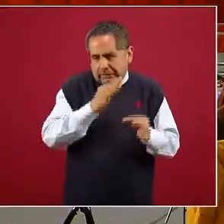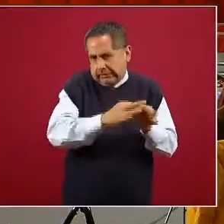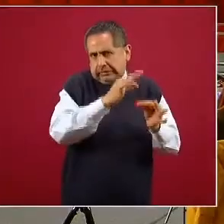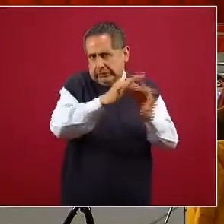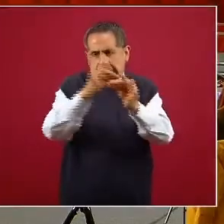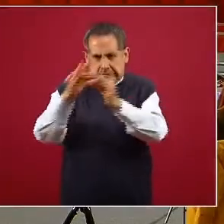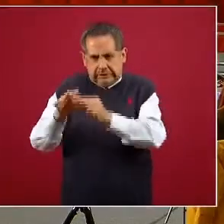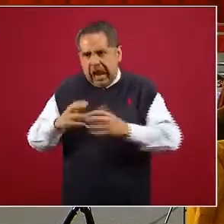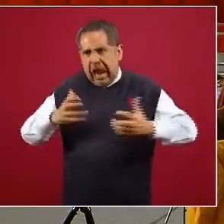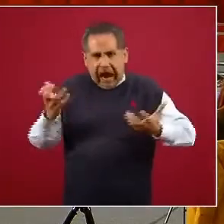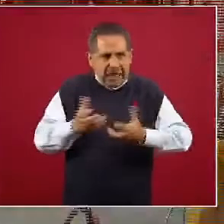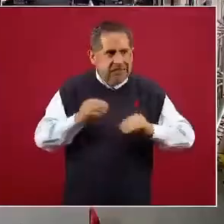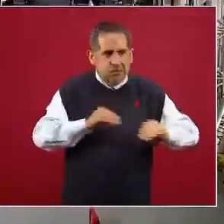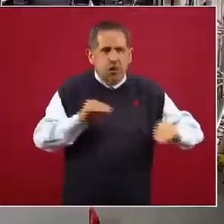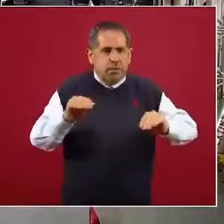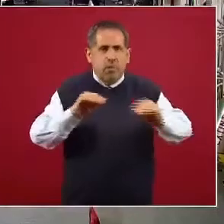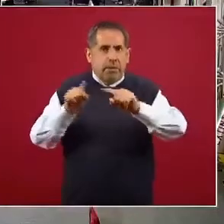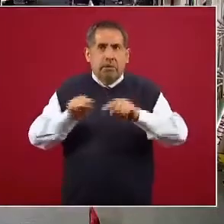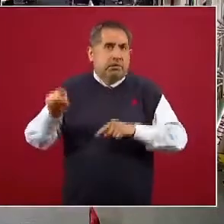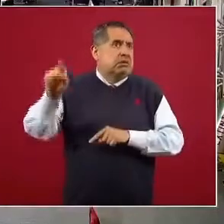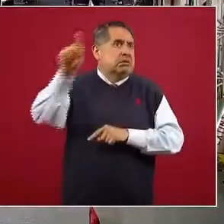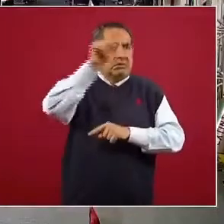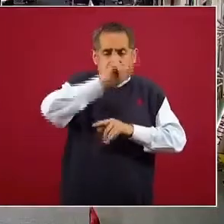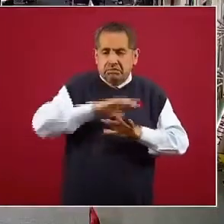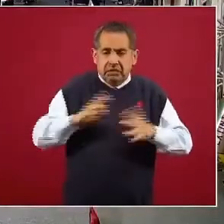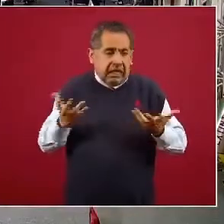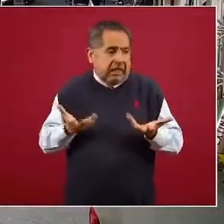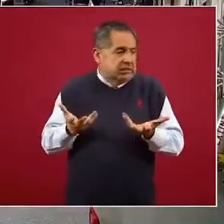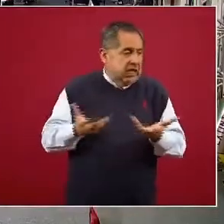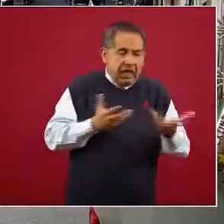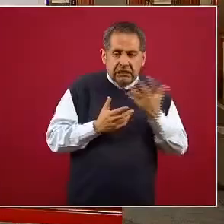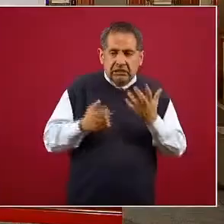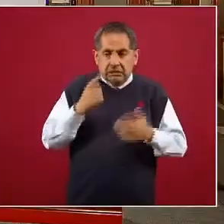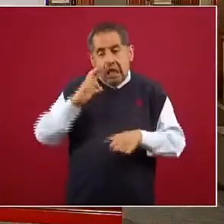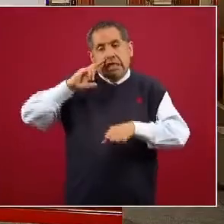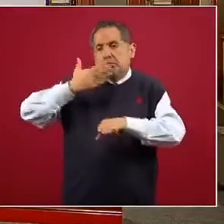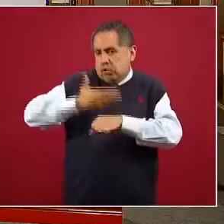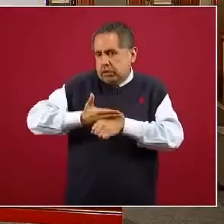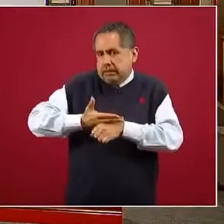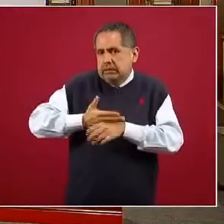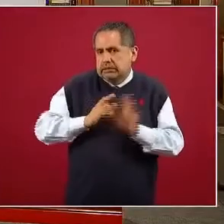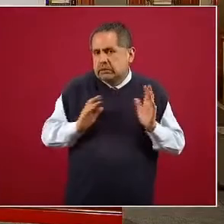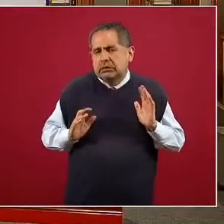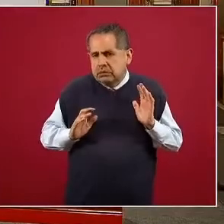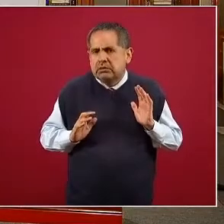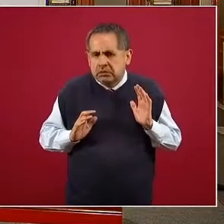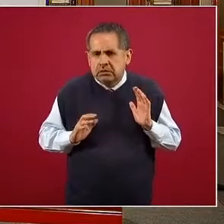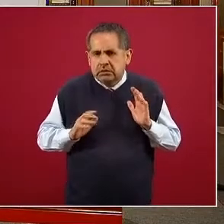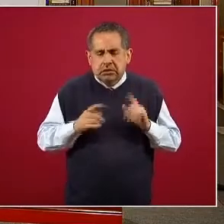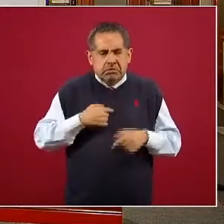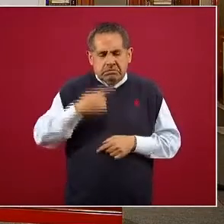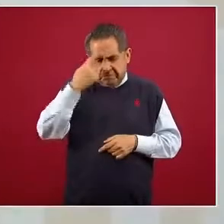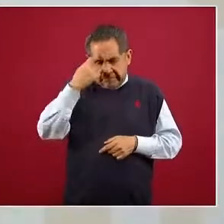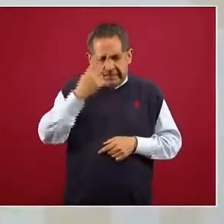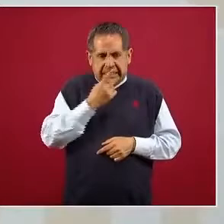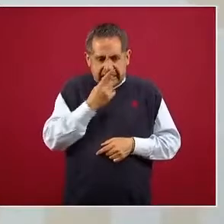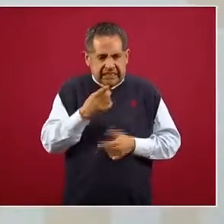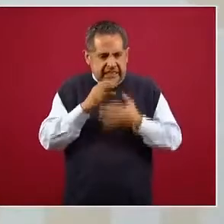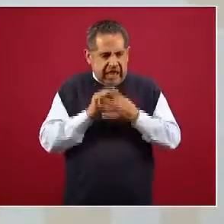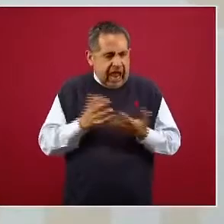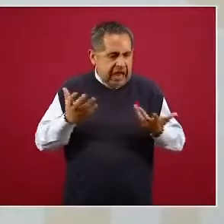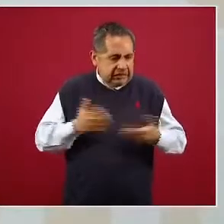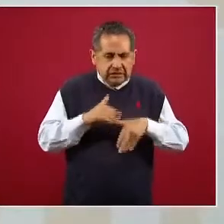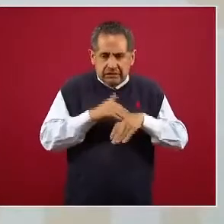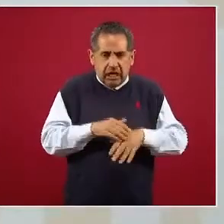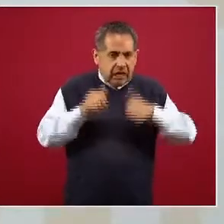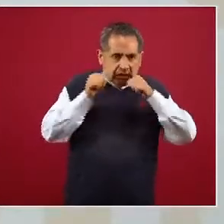importa. Lo que están haciendo los gobiernos estatales es un acto de responsabilidad, de congruencia, de